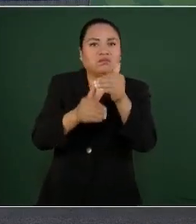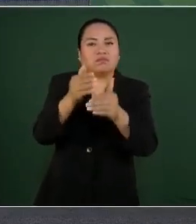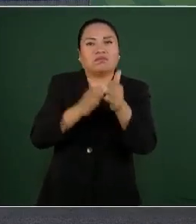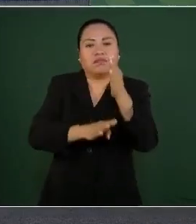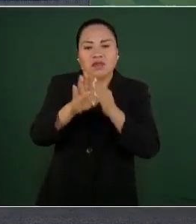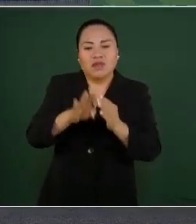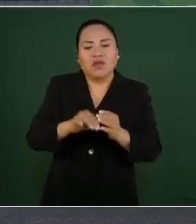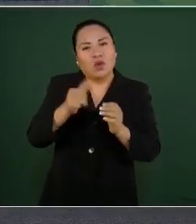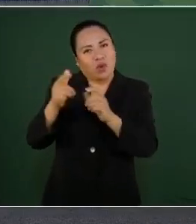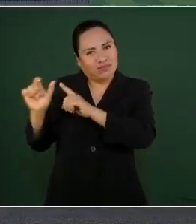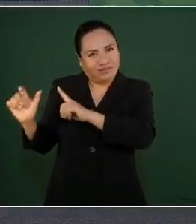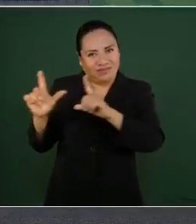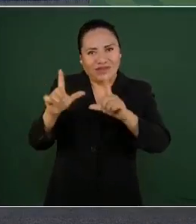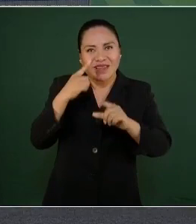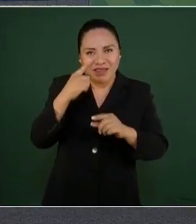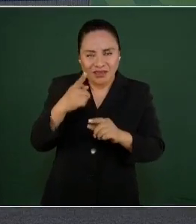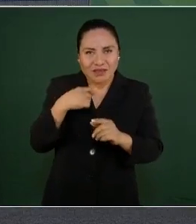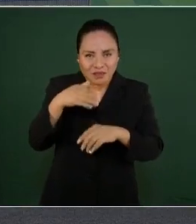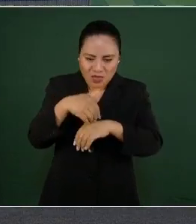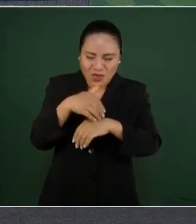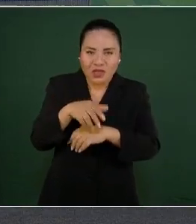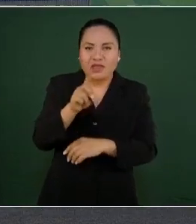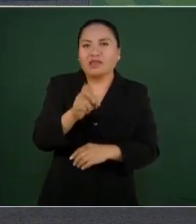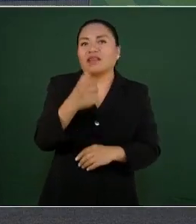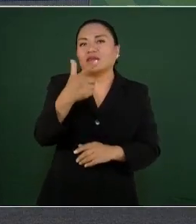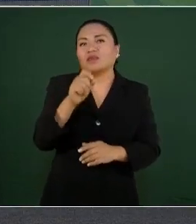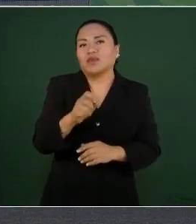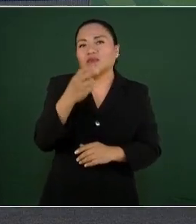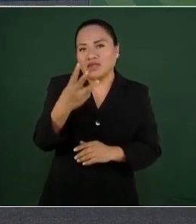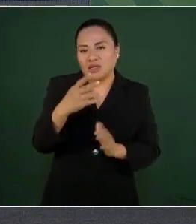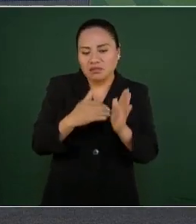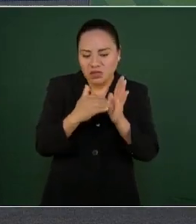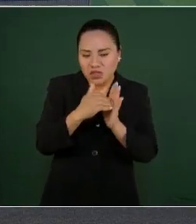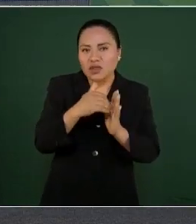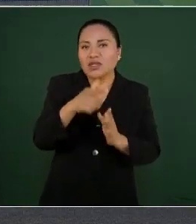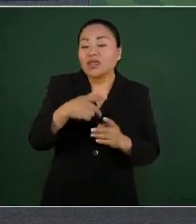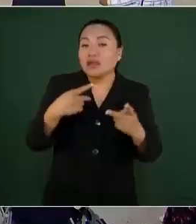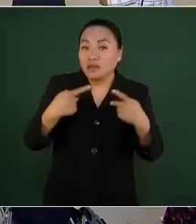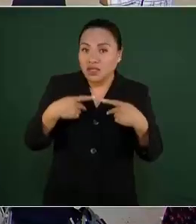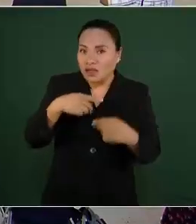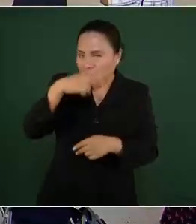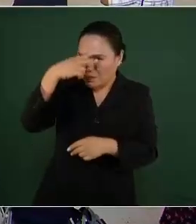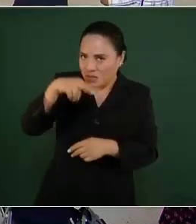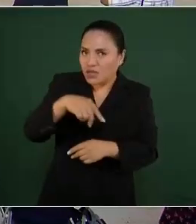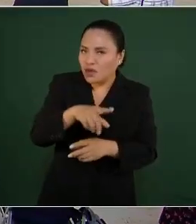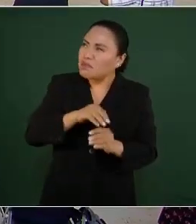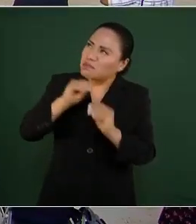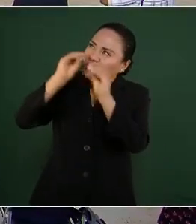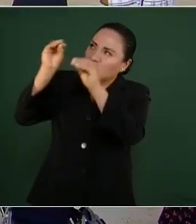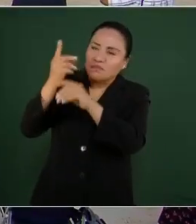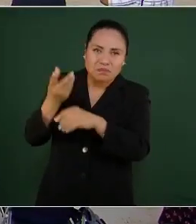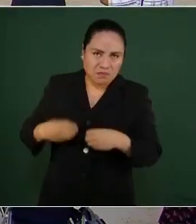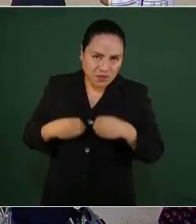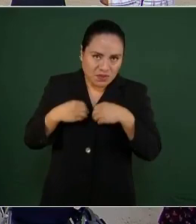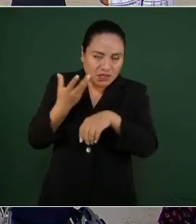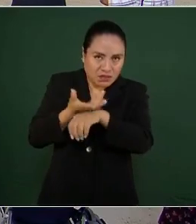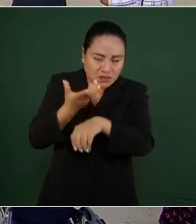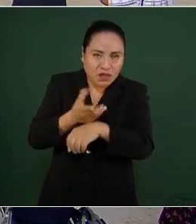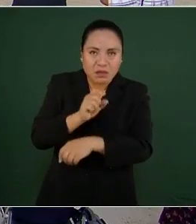mostramos las cifras que dio el señor presidente. Tenemos 37.3 millones de mexicanos en Estados